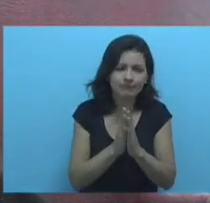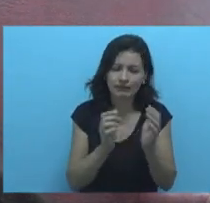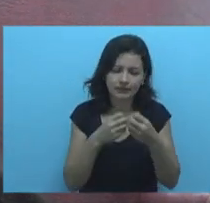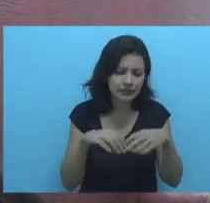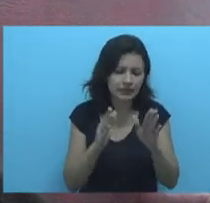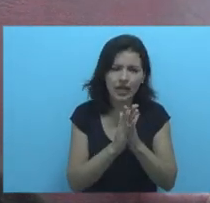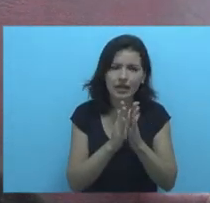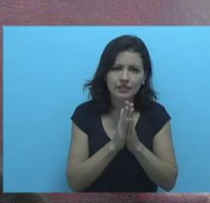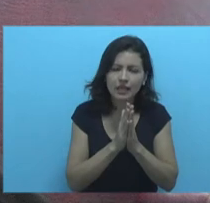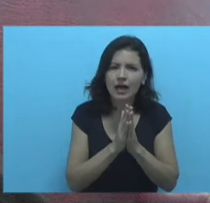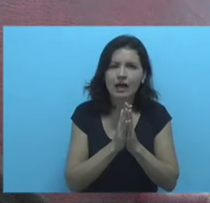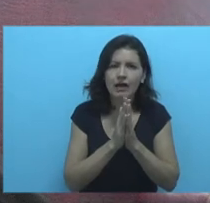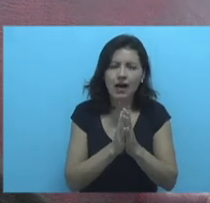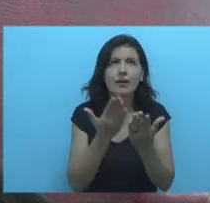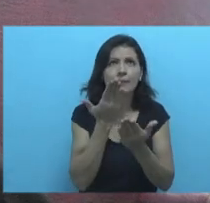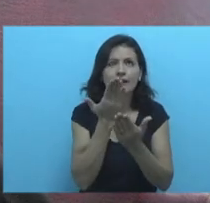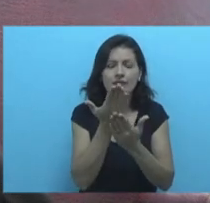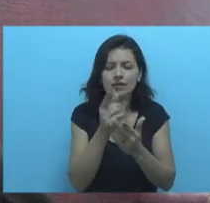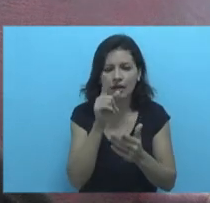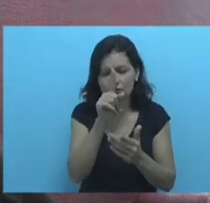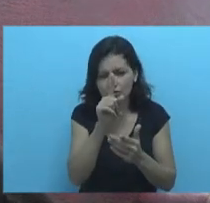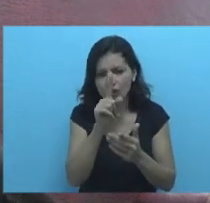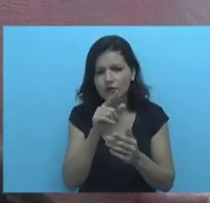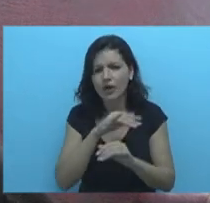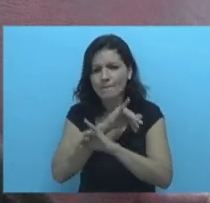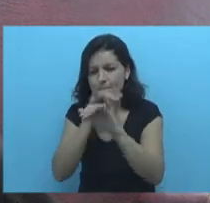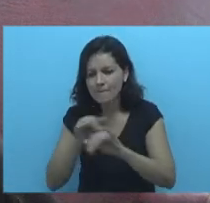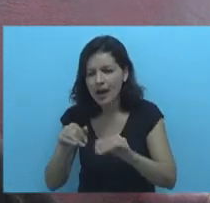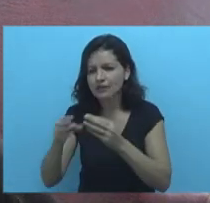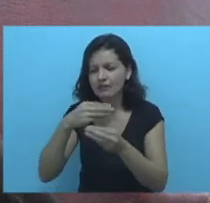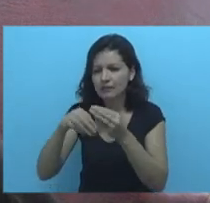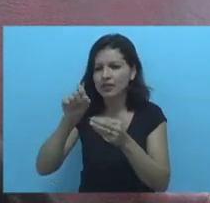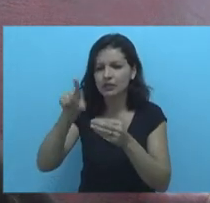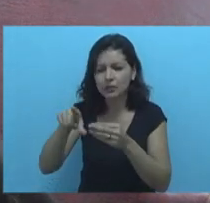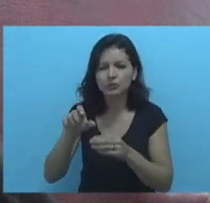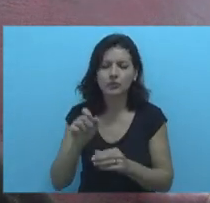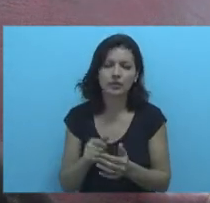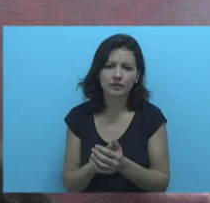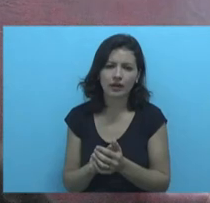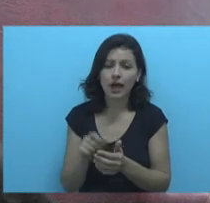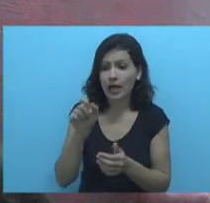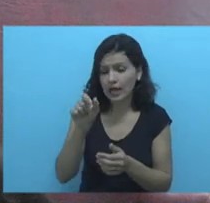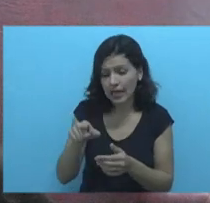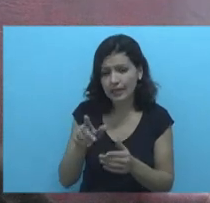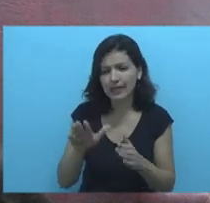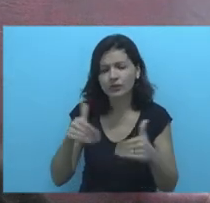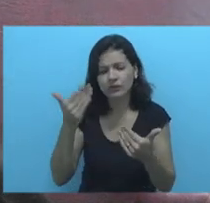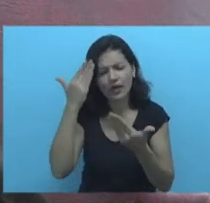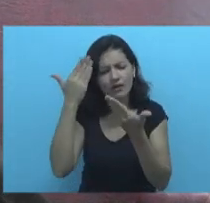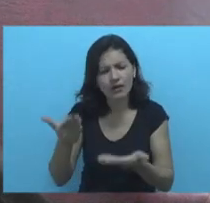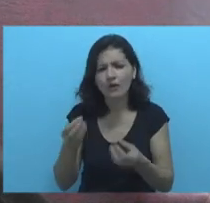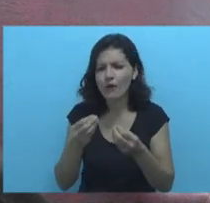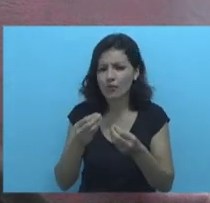que necesitaba él para poder descansar. Así que la mejor manera de honrarlo va a ser haciendo y